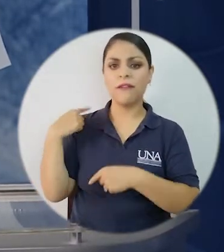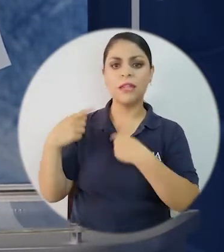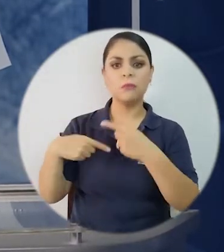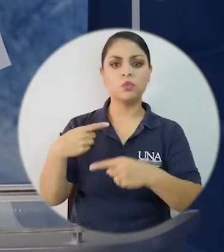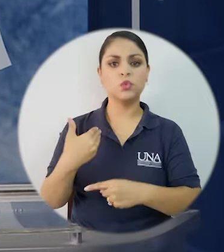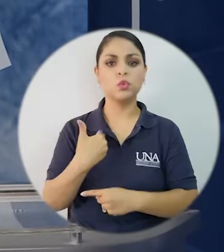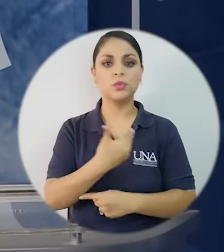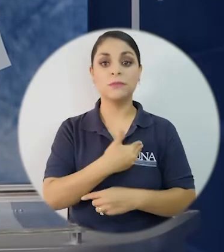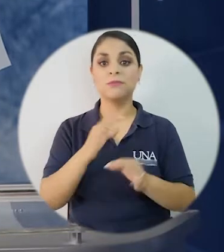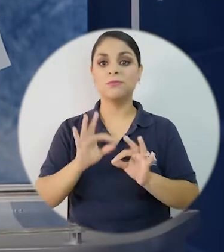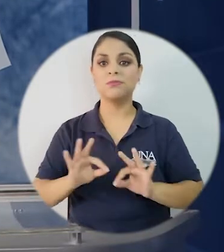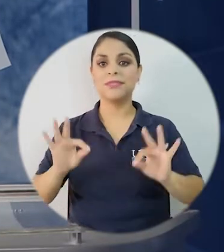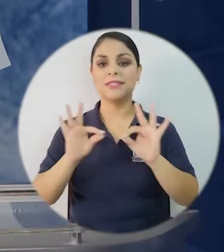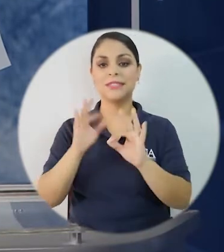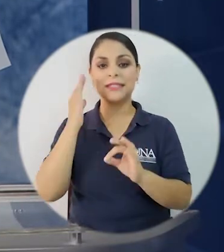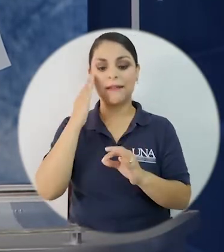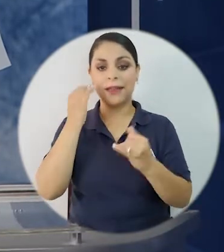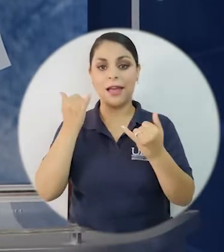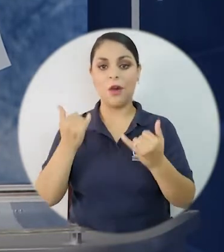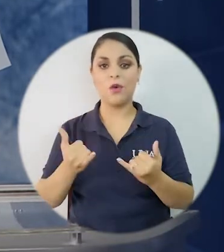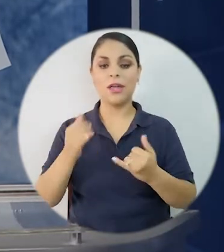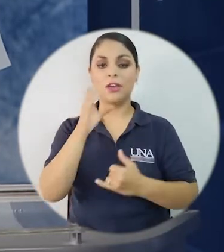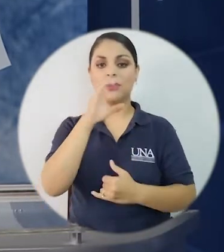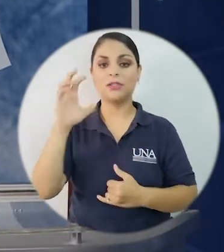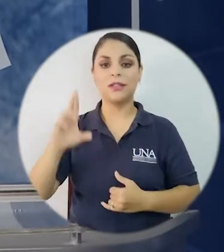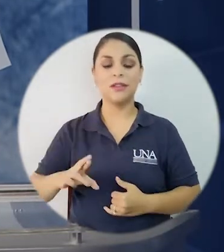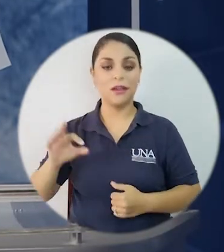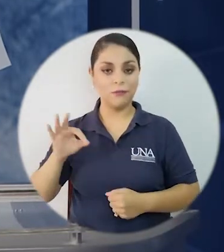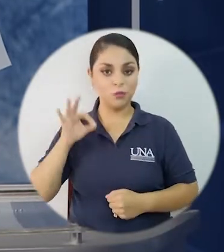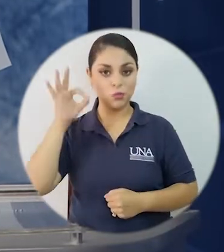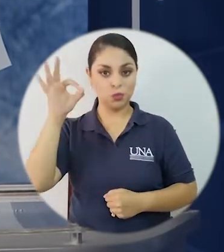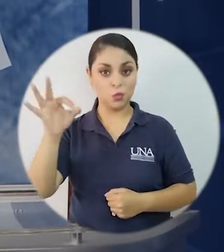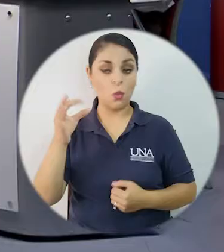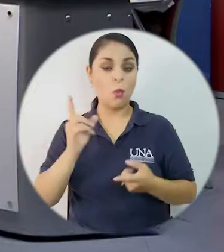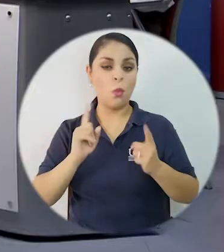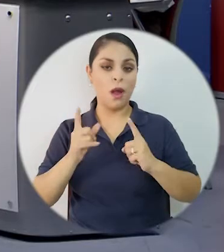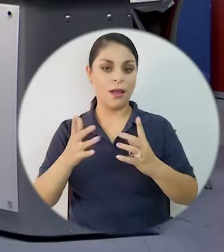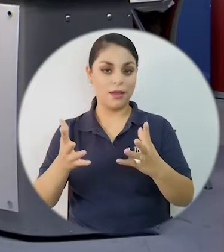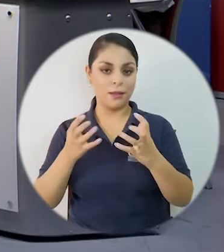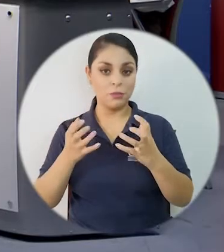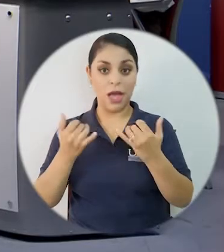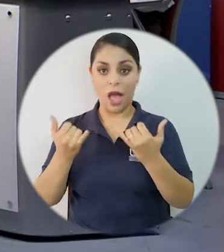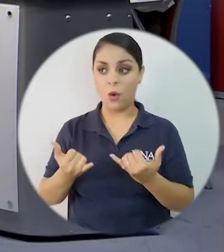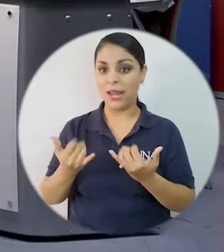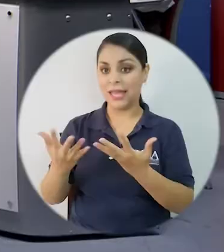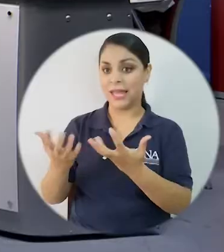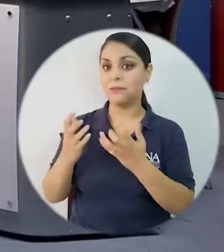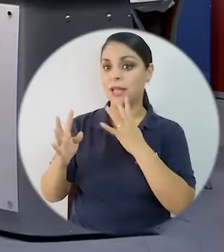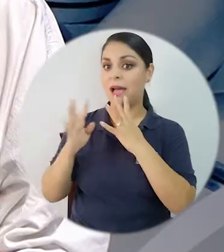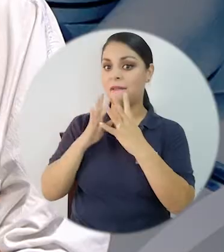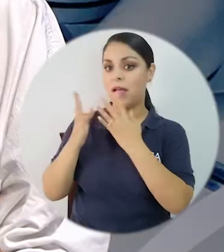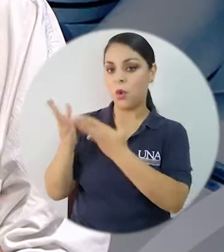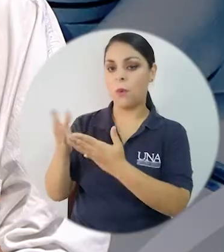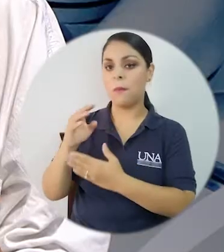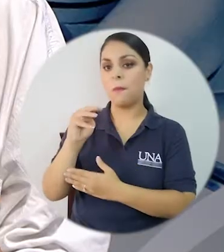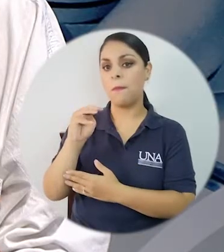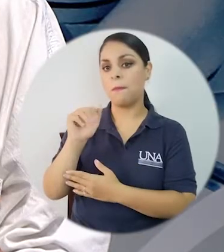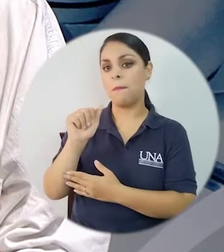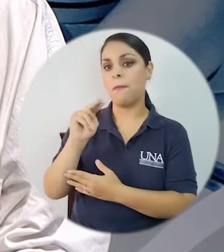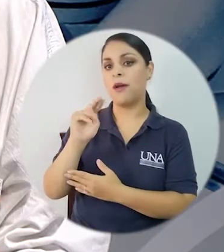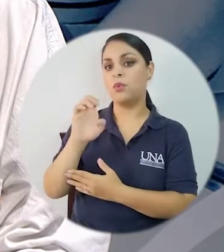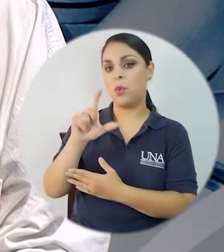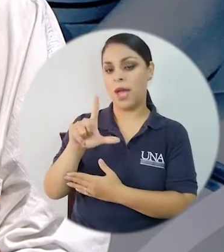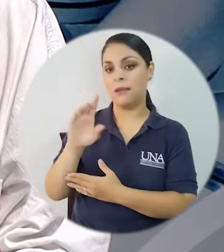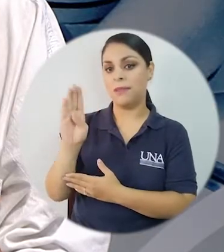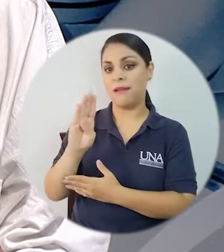para replantearnos el presente y sobre todo la Costa Rica que queremos en el futuro. En esta oportunidad vamos a conversar con Manuel Benavides Barquiero, quien